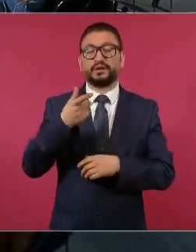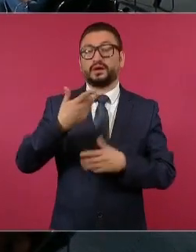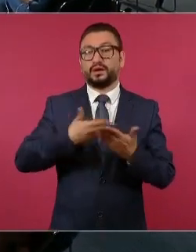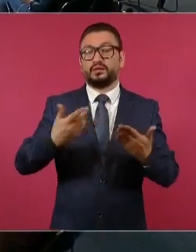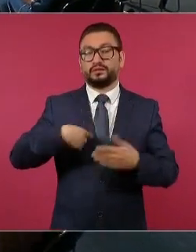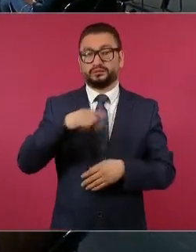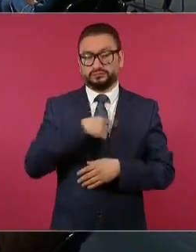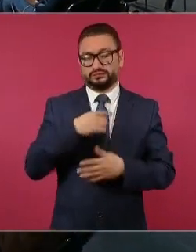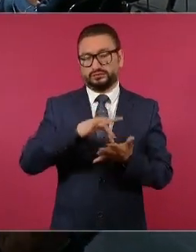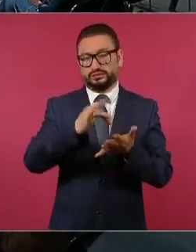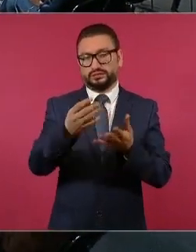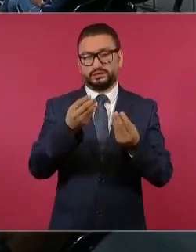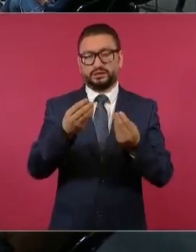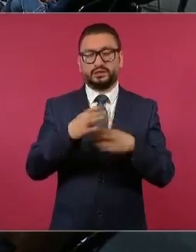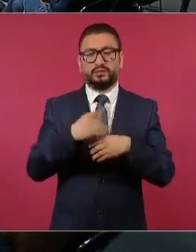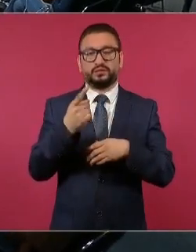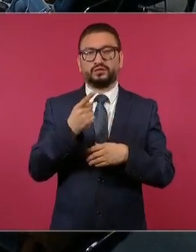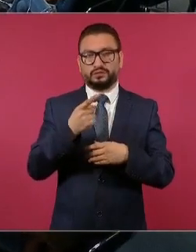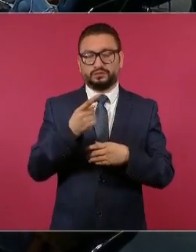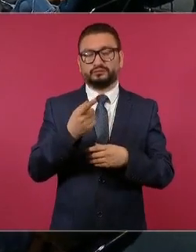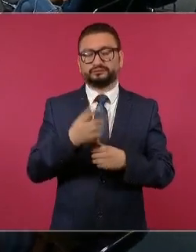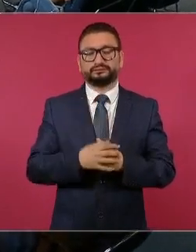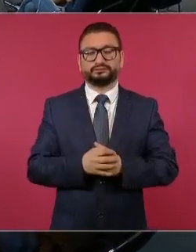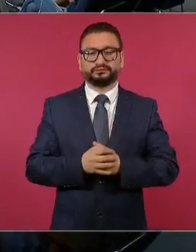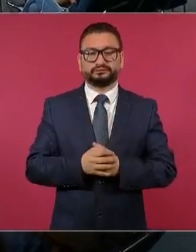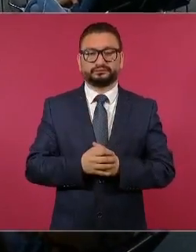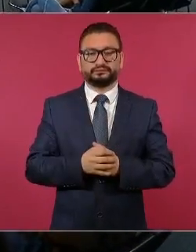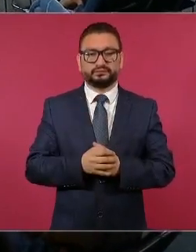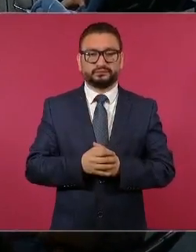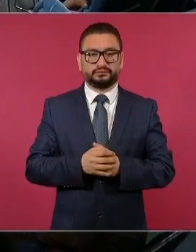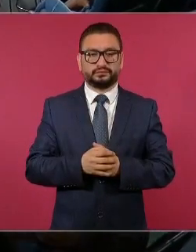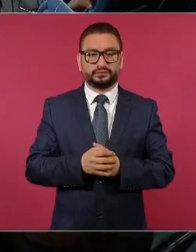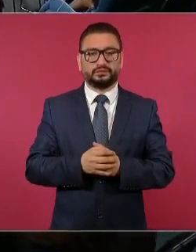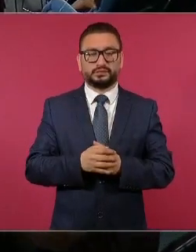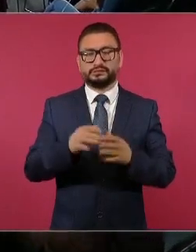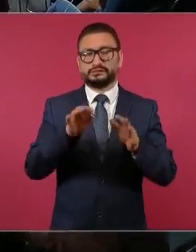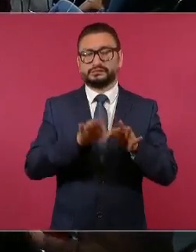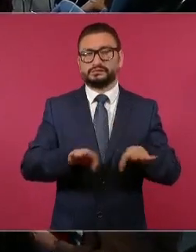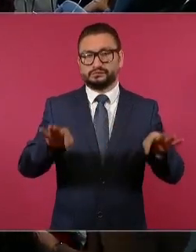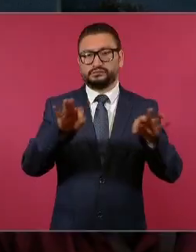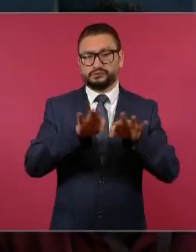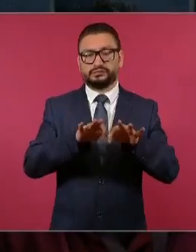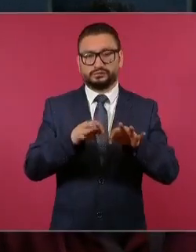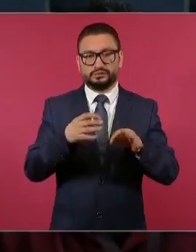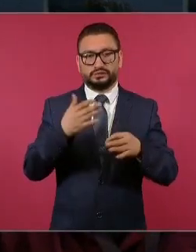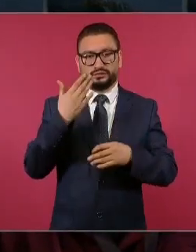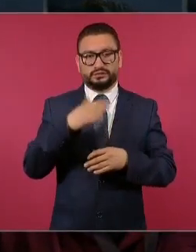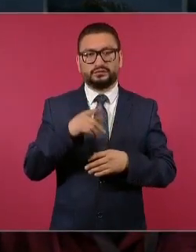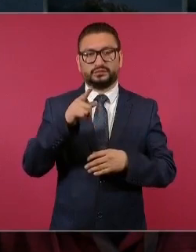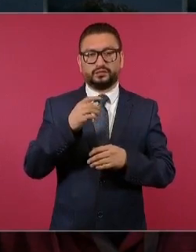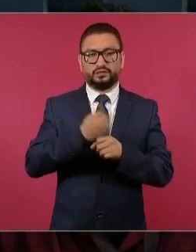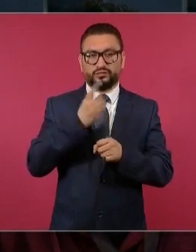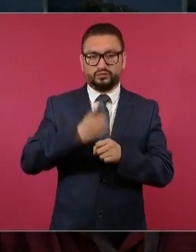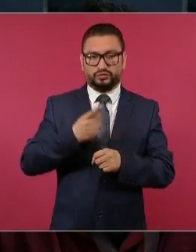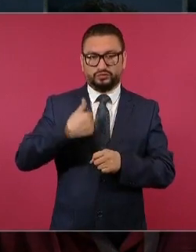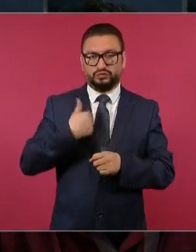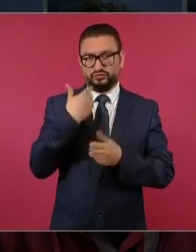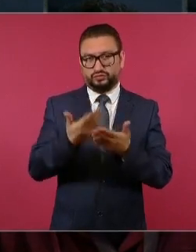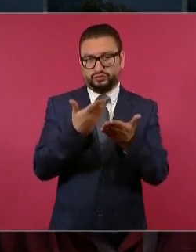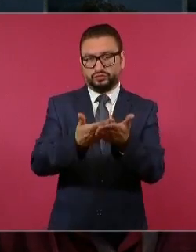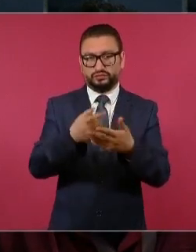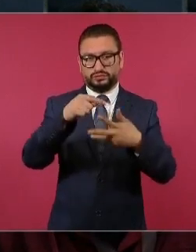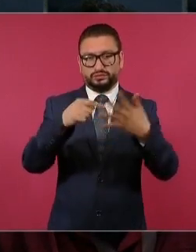muchas gracias por la deferencia, señor presidente. Es importante, bueno, que tenga oportunidad yo de plantearle